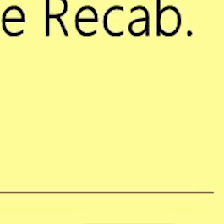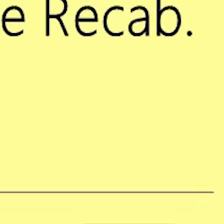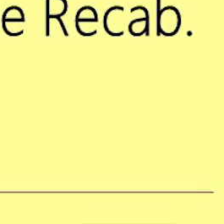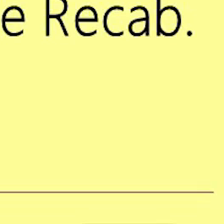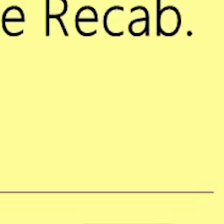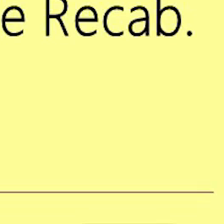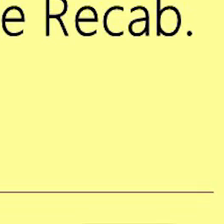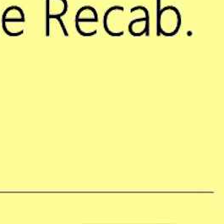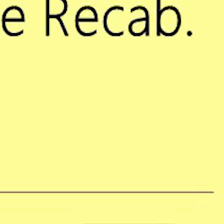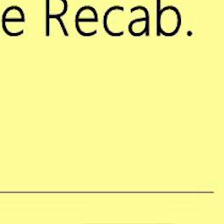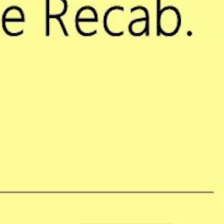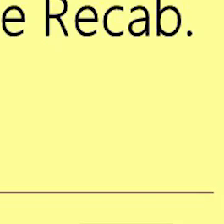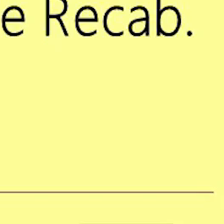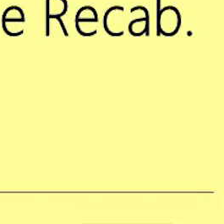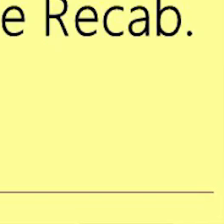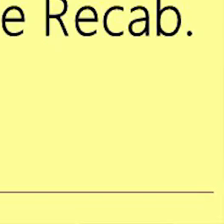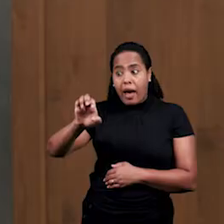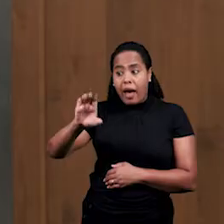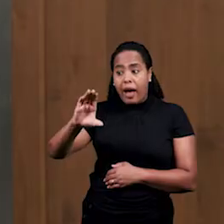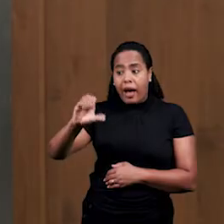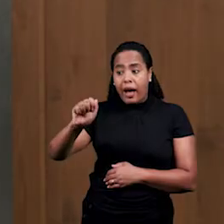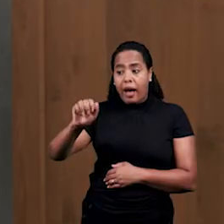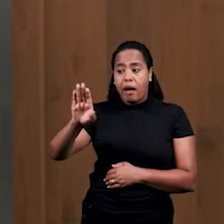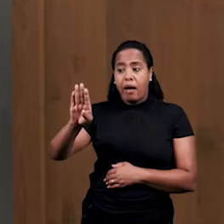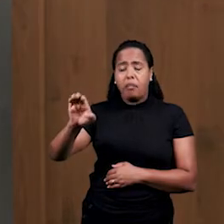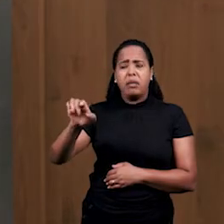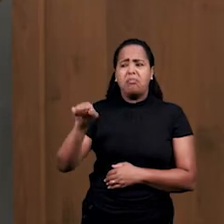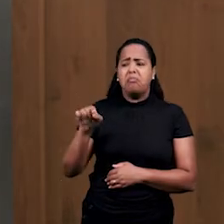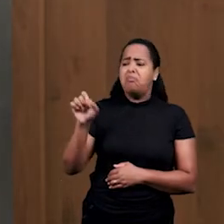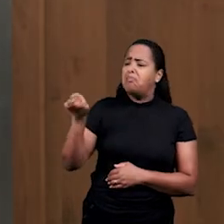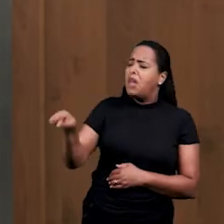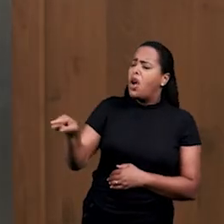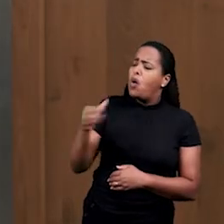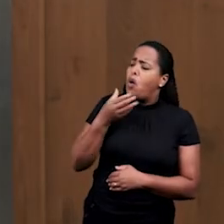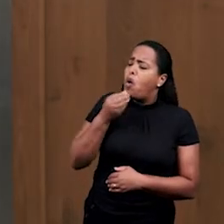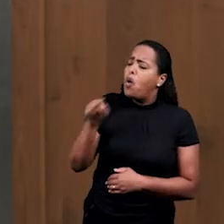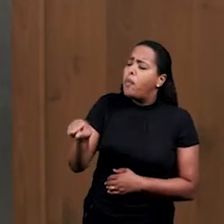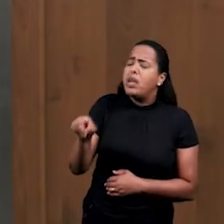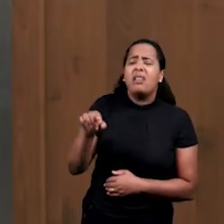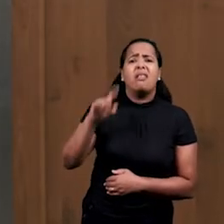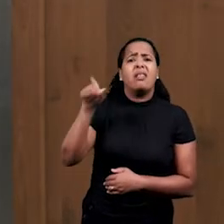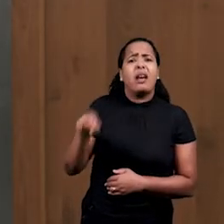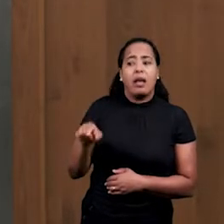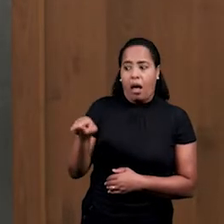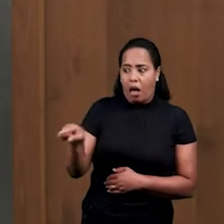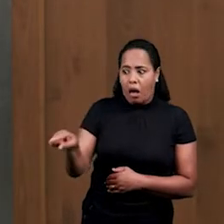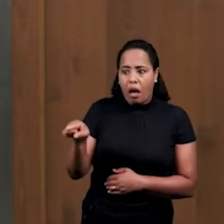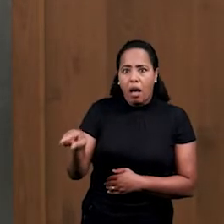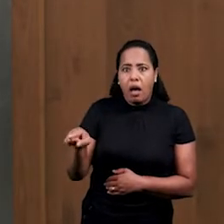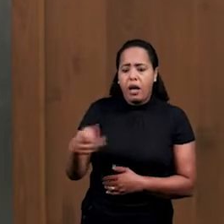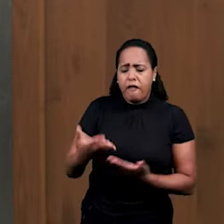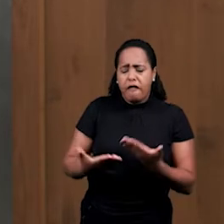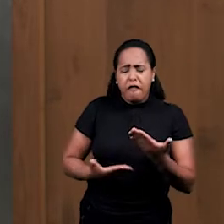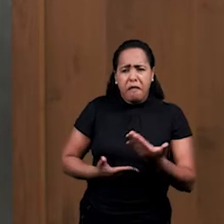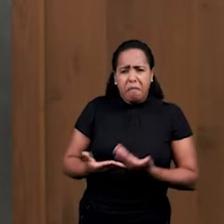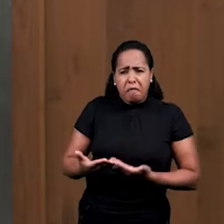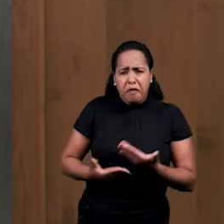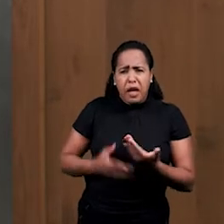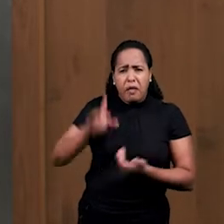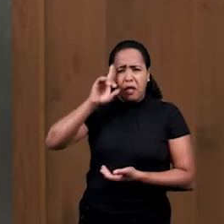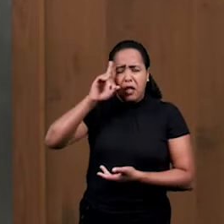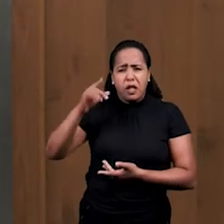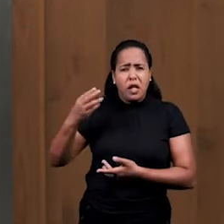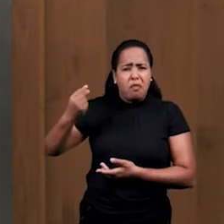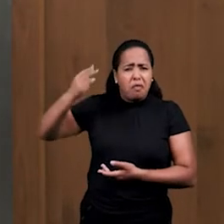de Recab. ¿Y quién era Jonadab? Era un siervo del Señor que vivió hace mucho tiempo, en